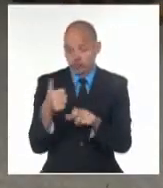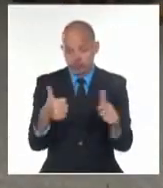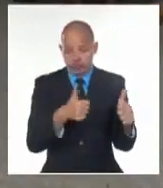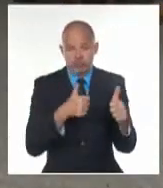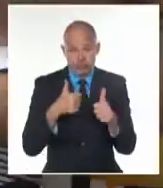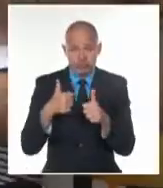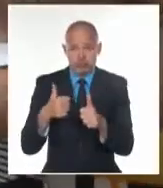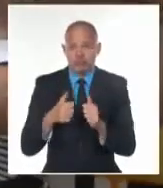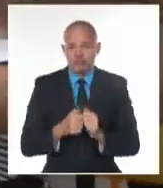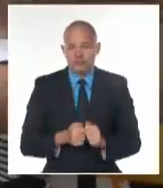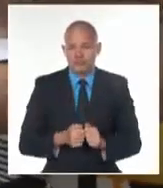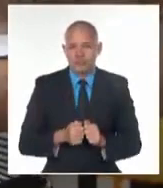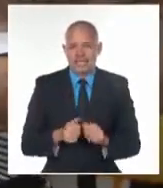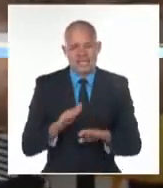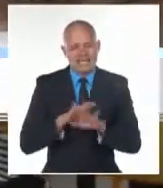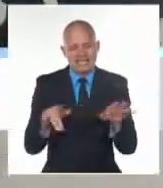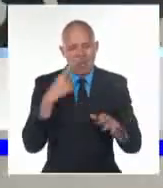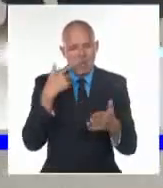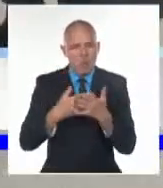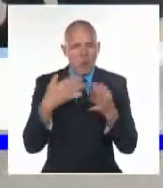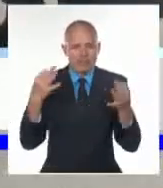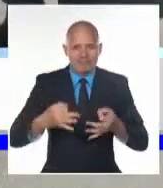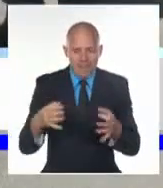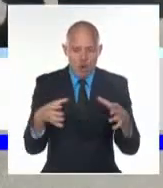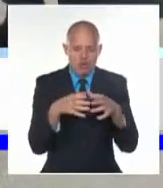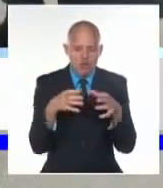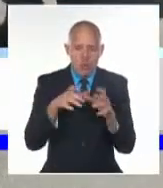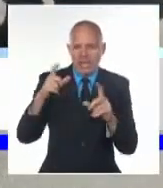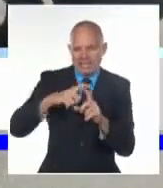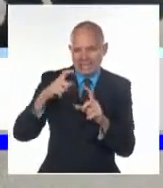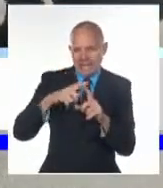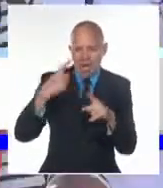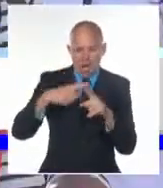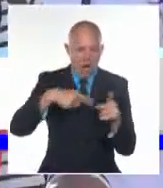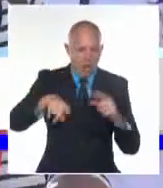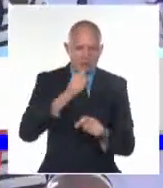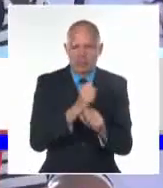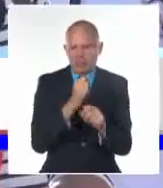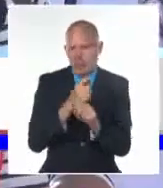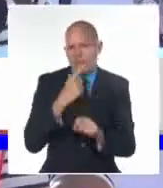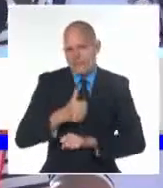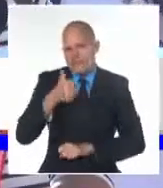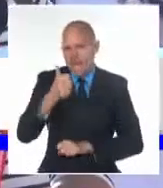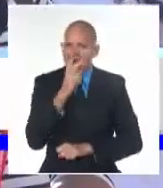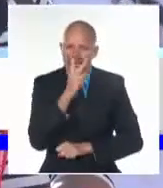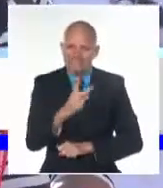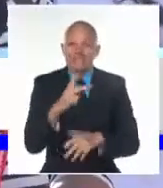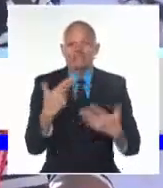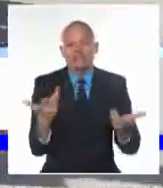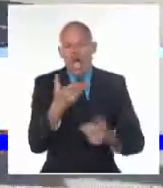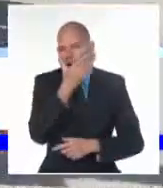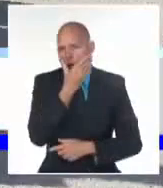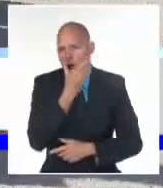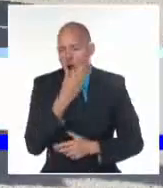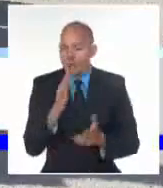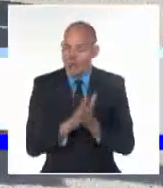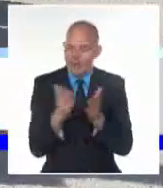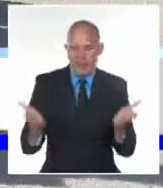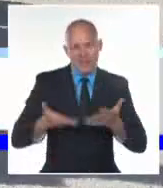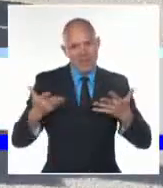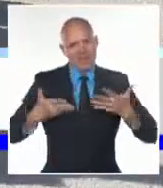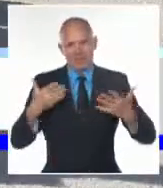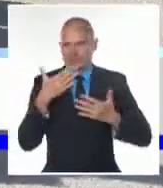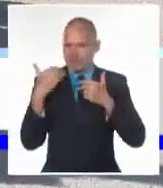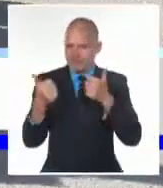¿Cuánto se puede hacer para que los sindicatos tengan un mejor desempeño y potenciar la atención y motivación a las nuevas generaciones? Formó parte